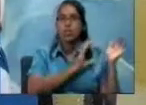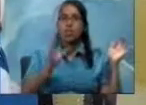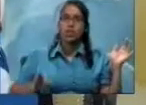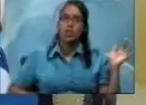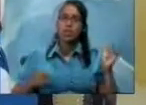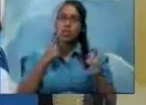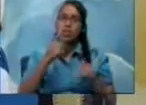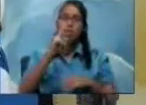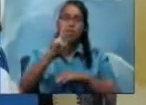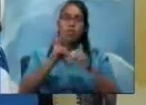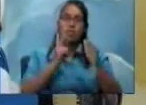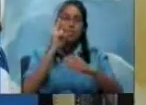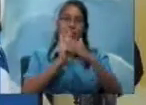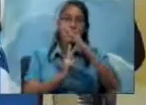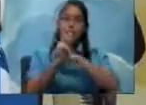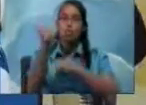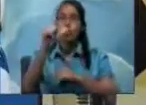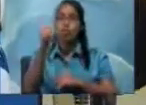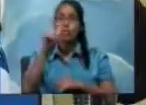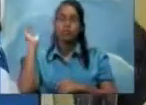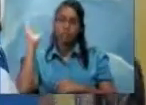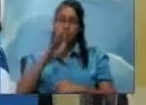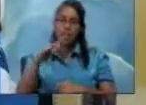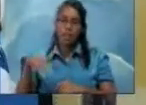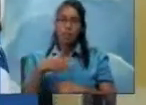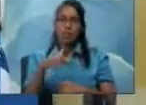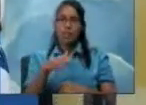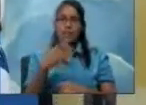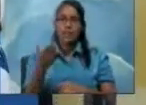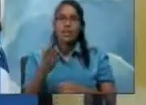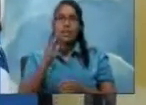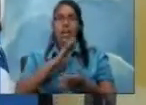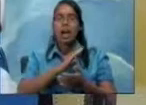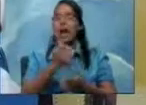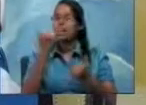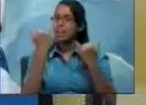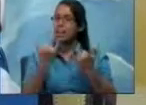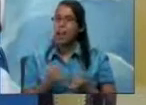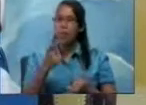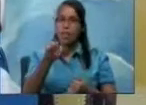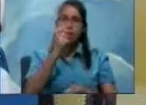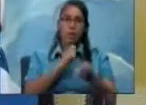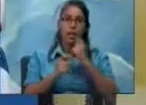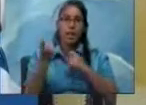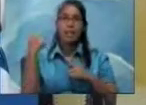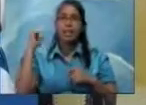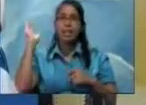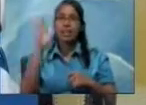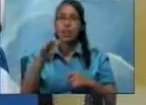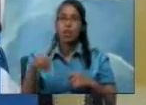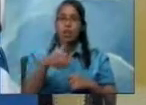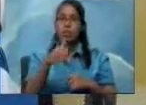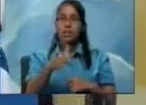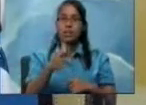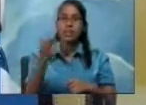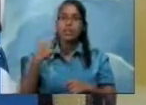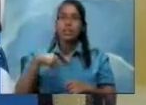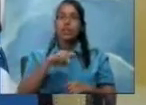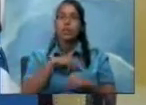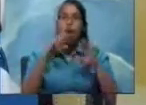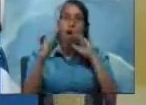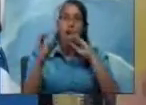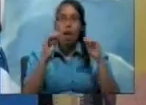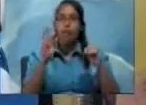10 traer los peces que acabáis de pescar hay que traer los peces que nos habla a